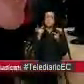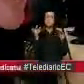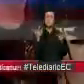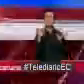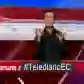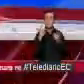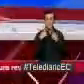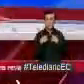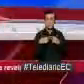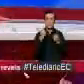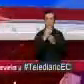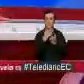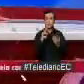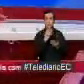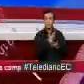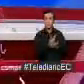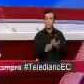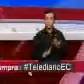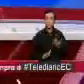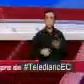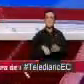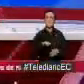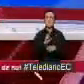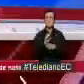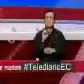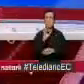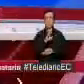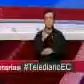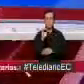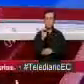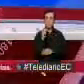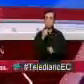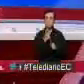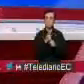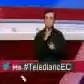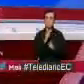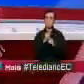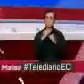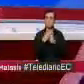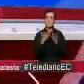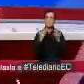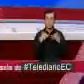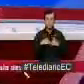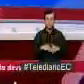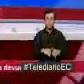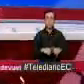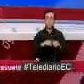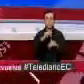justamente de las declaraciones del vicepresidente de la República, Otto Sonnenhosner, en pocos minutos más. Hasta pronto, sigues tú en estudios, muy buenas tardes.